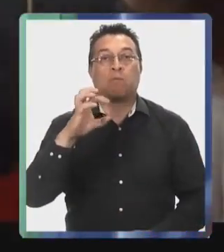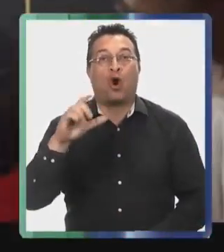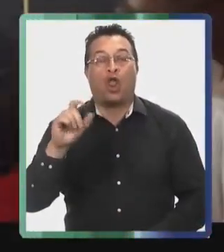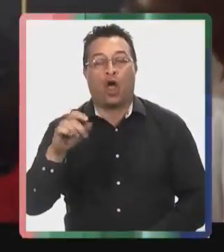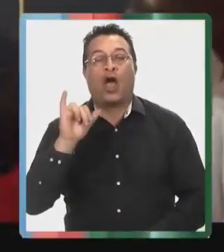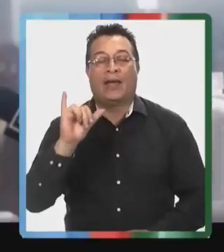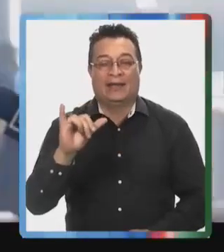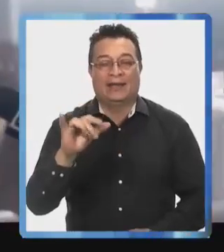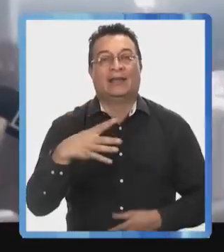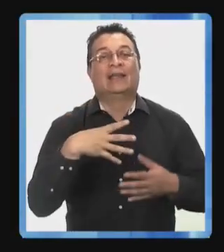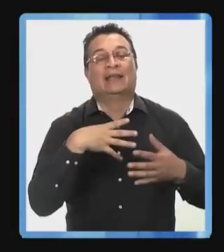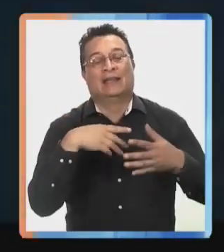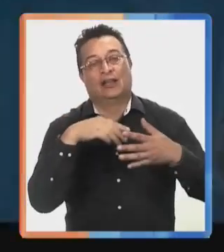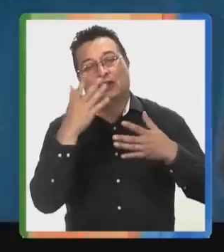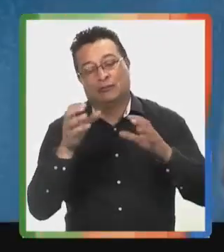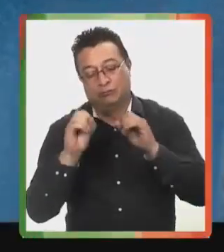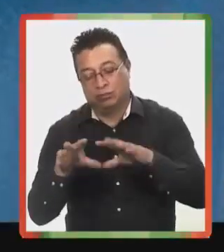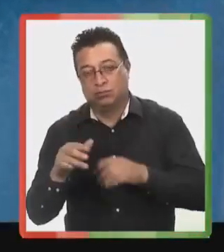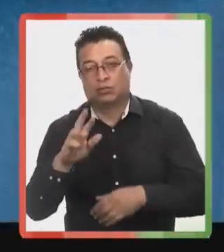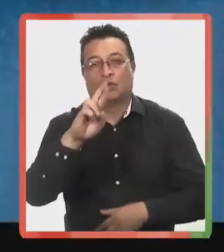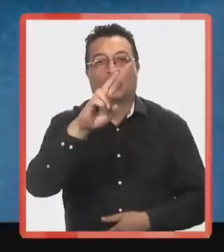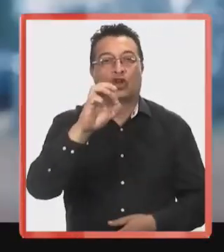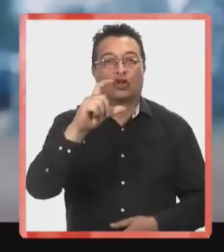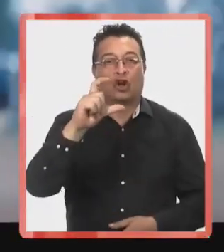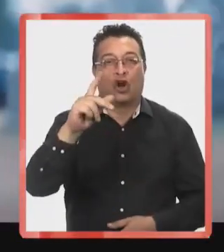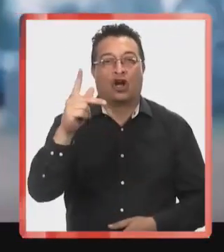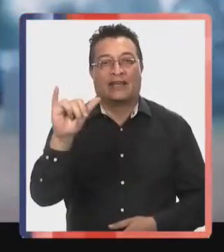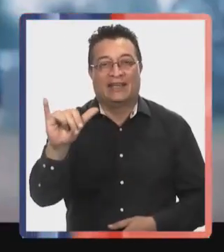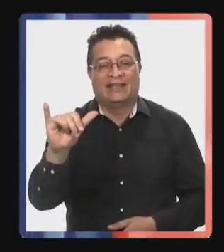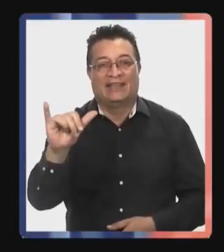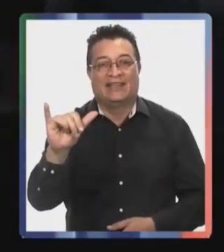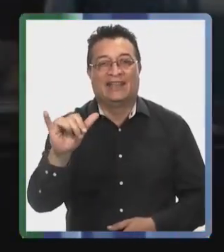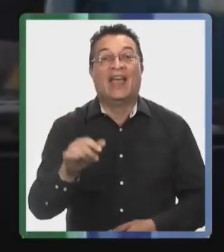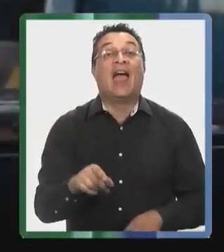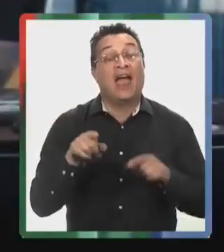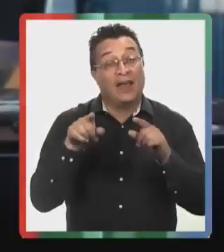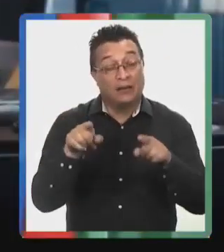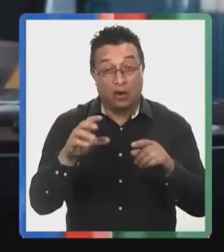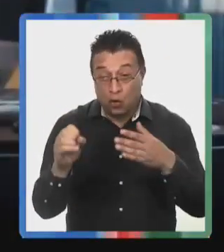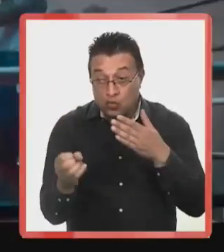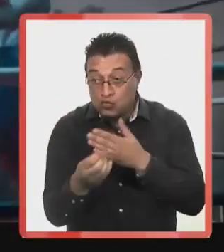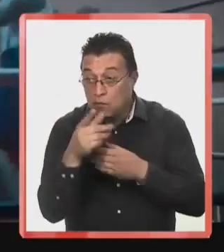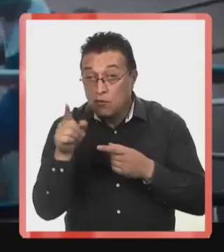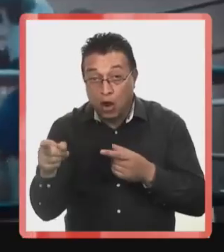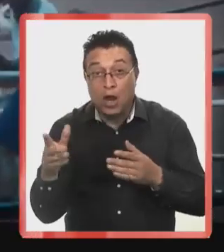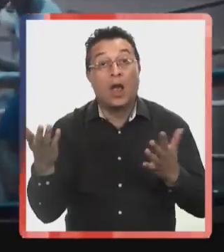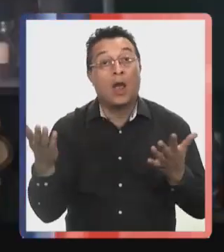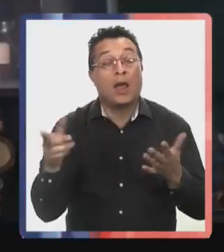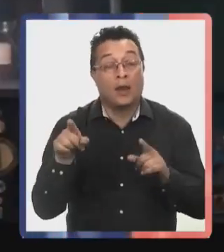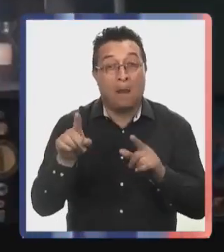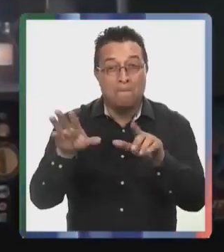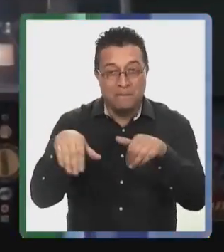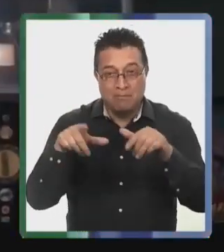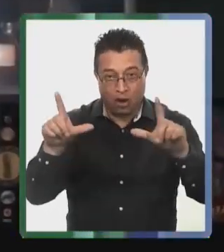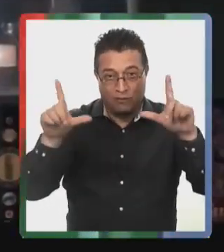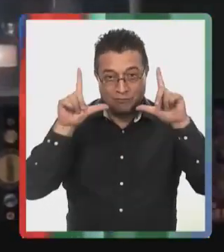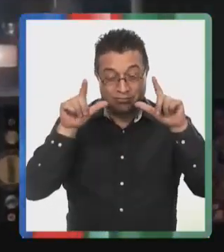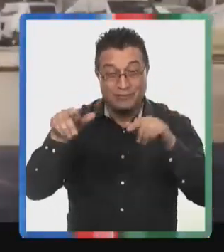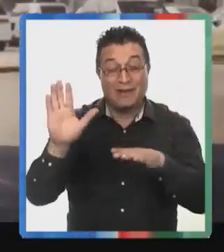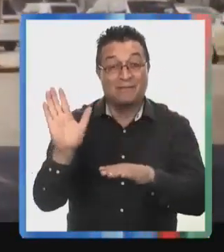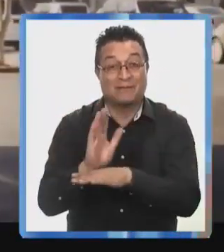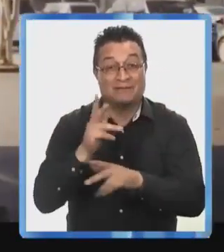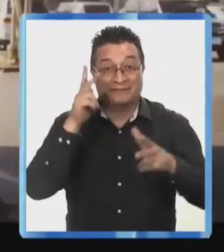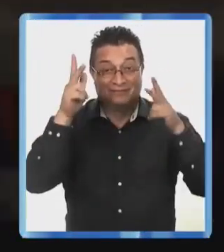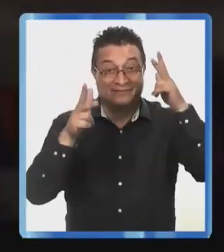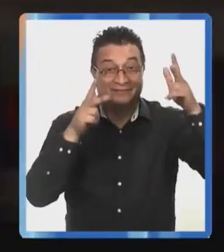del inmortal Rocky Balboa. Mi papá. Una de las novedades de esta entrega es que el mismo protagonista del film, el